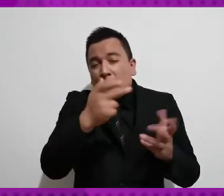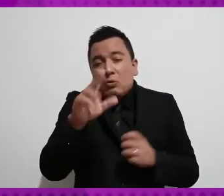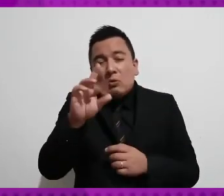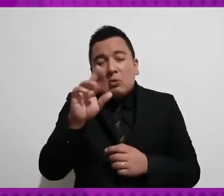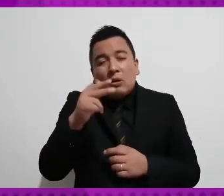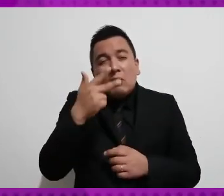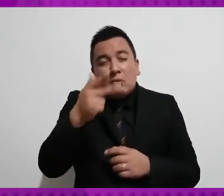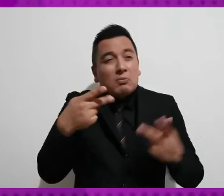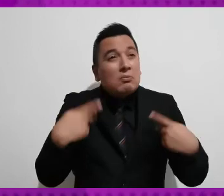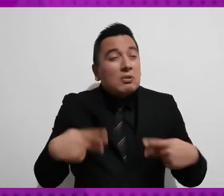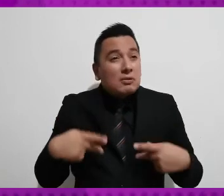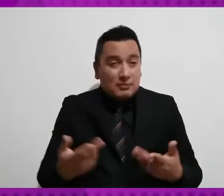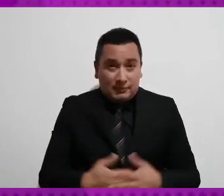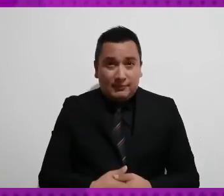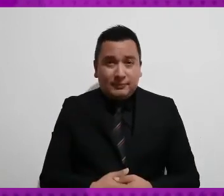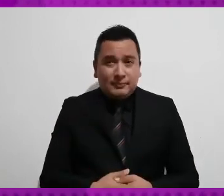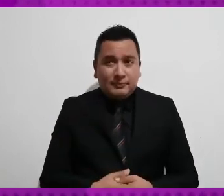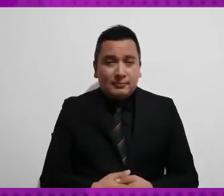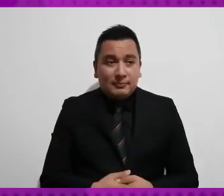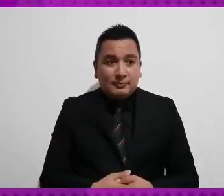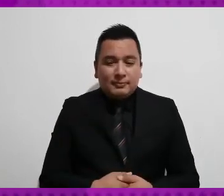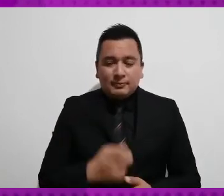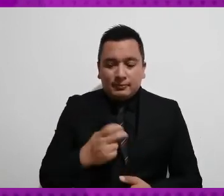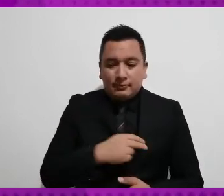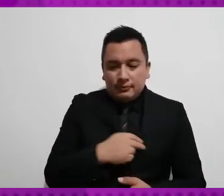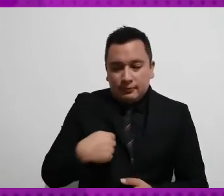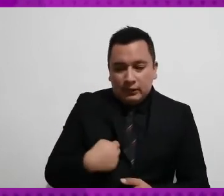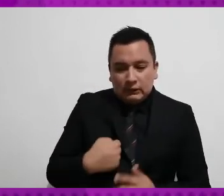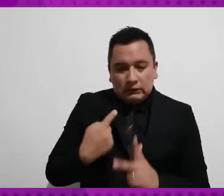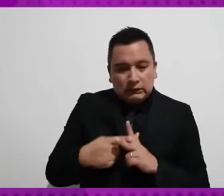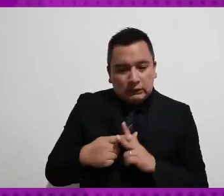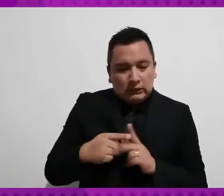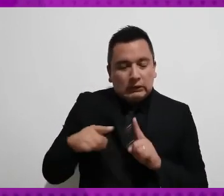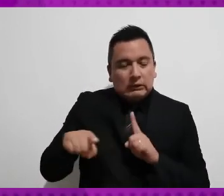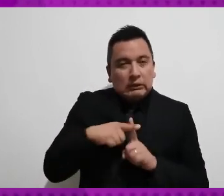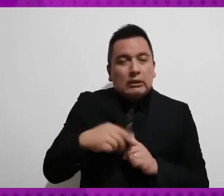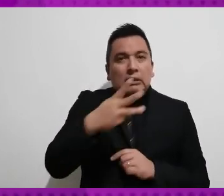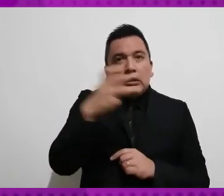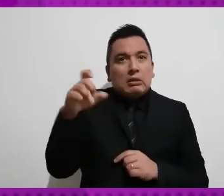1,307,848 ciudadanas y ciudadanos, que si lo sumamos además a los